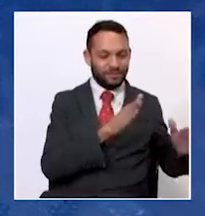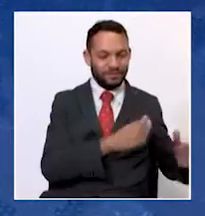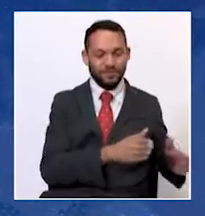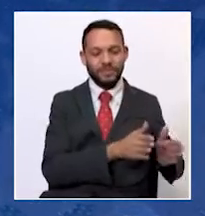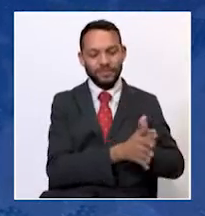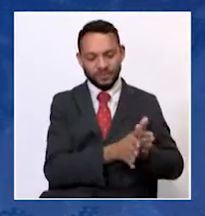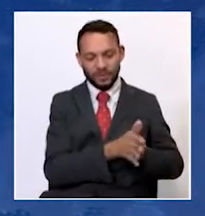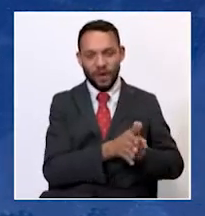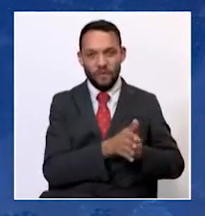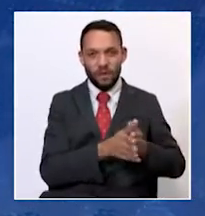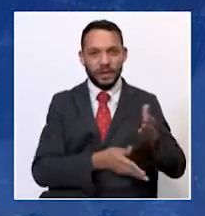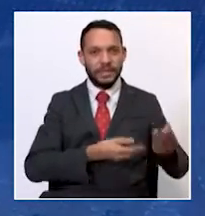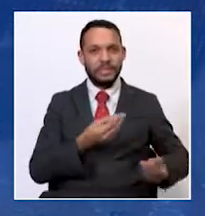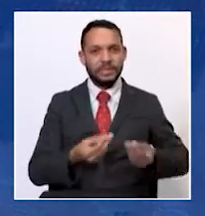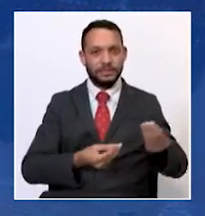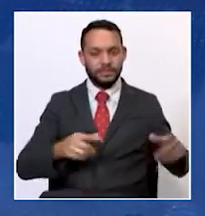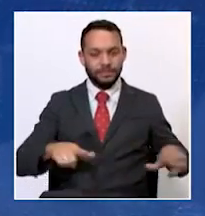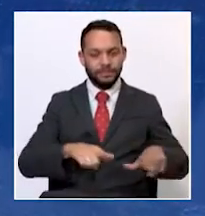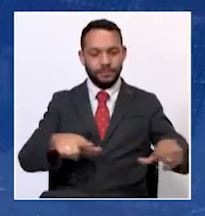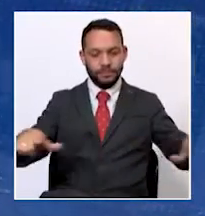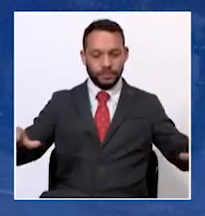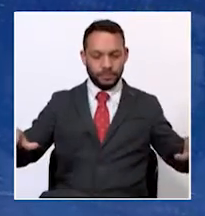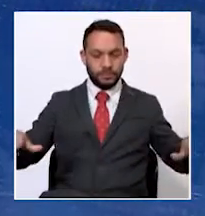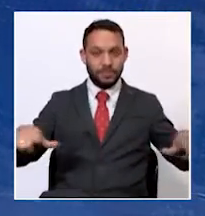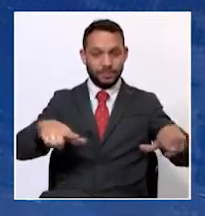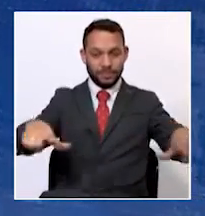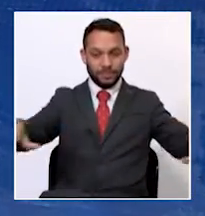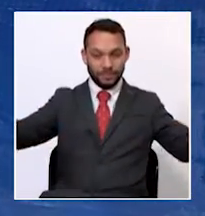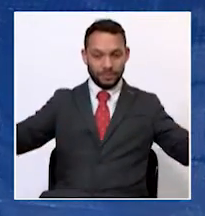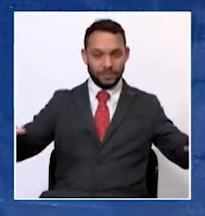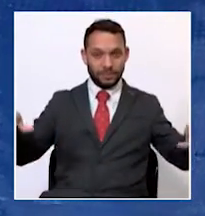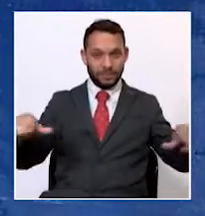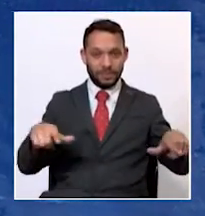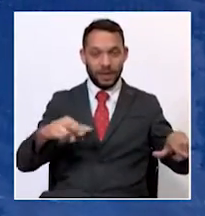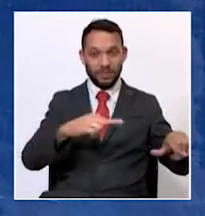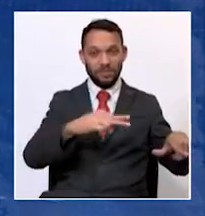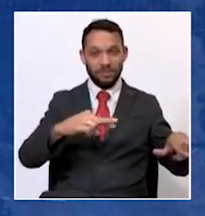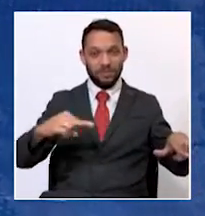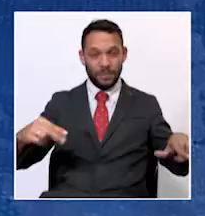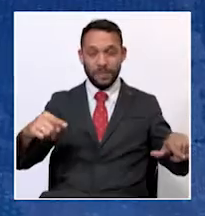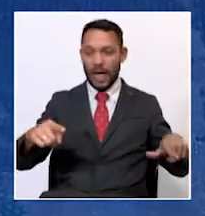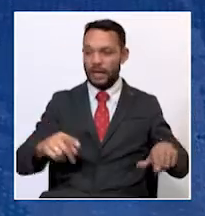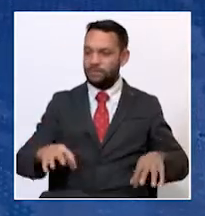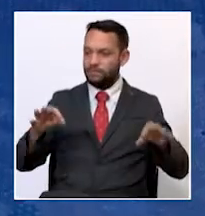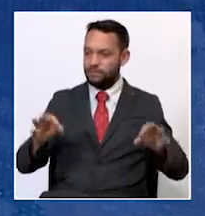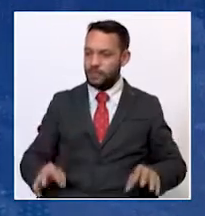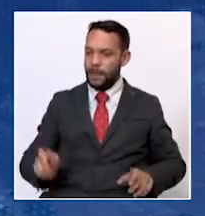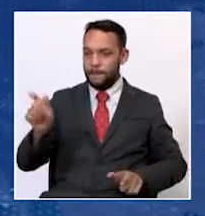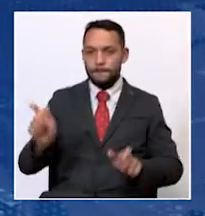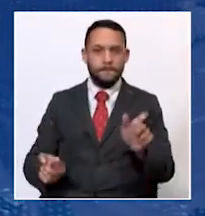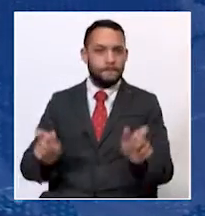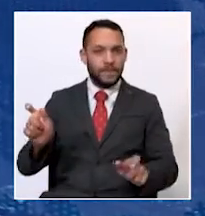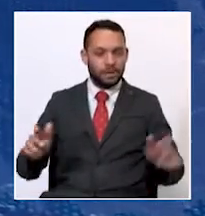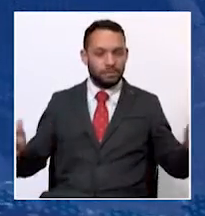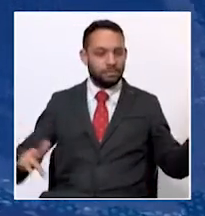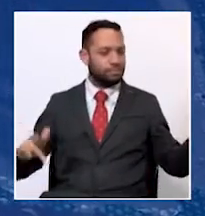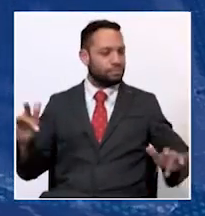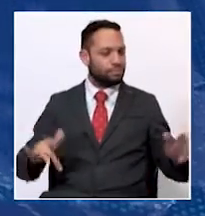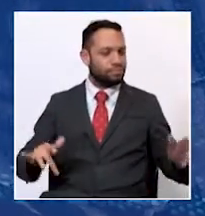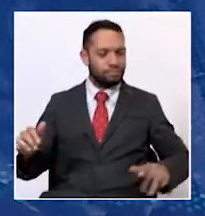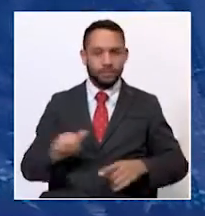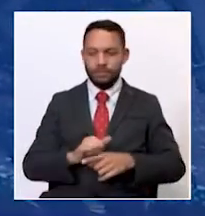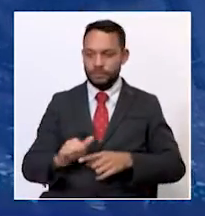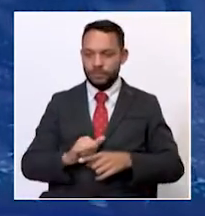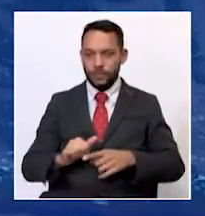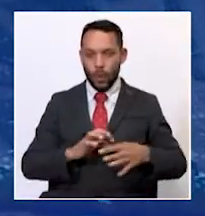todos ustedes con el doctor Diego González, con el doctor Alonso Cárdenas y con pacientes que nos acompañan en nuestro programa de limpieza de colon con